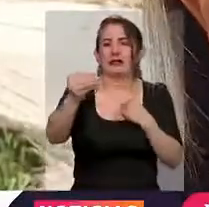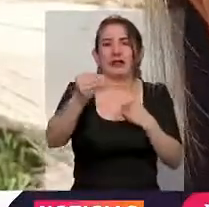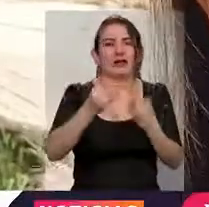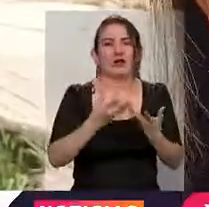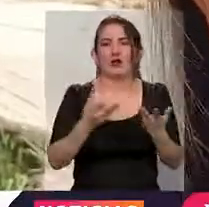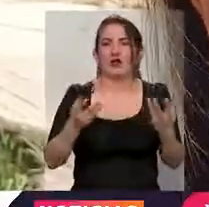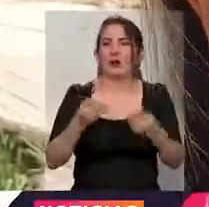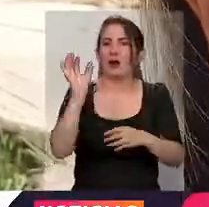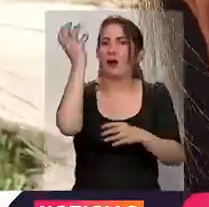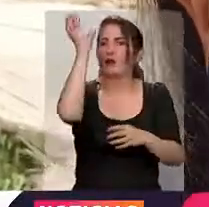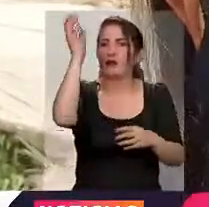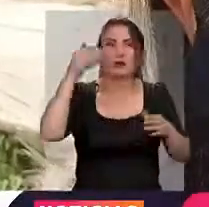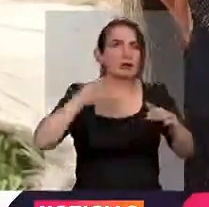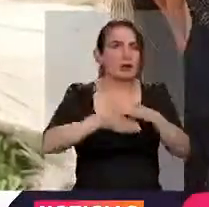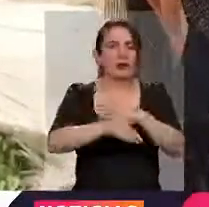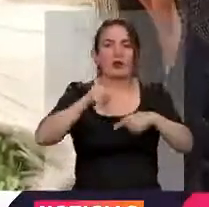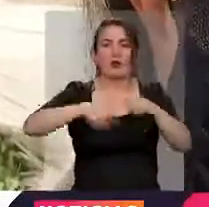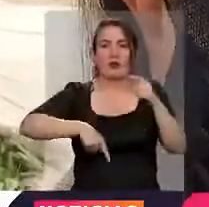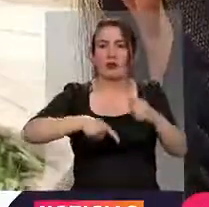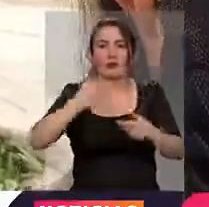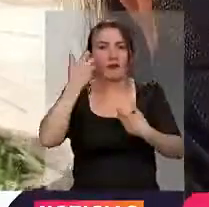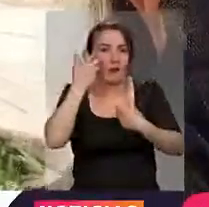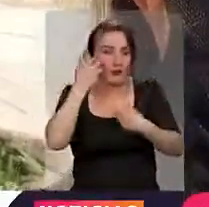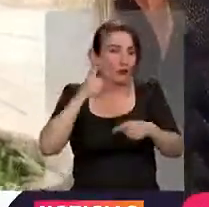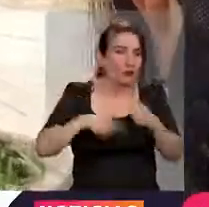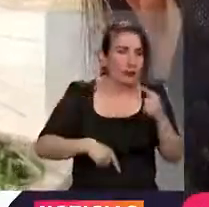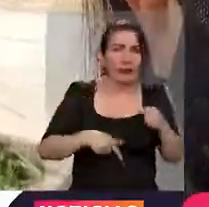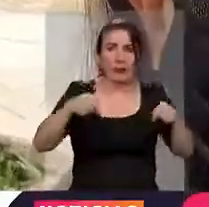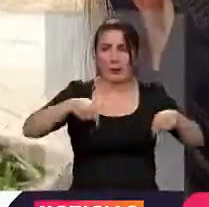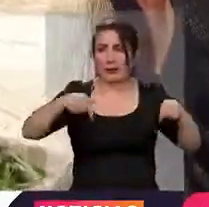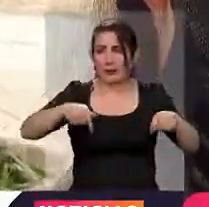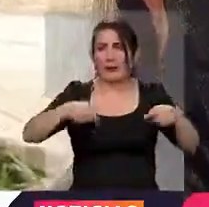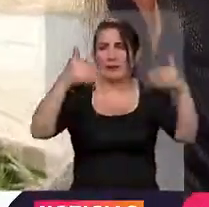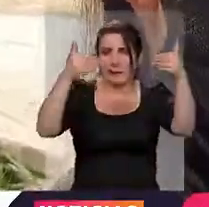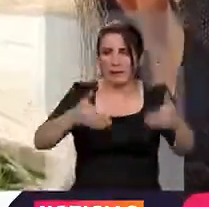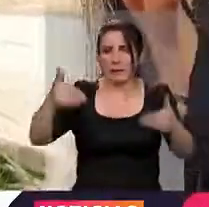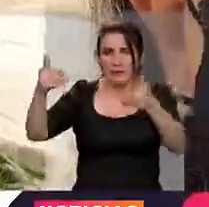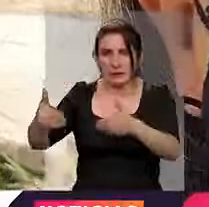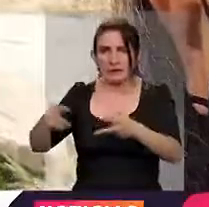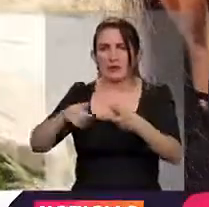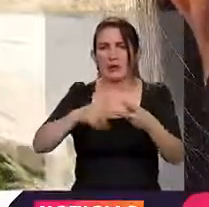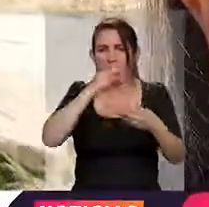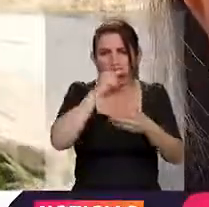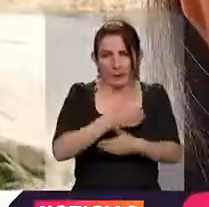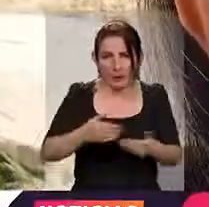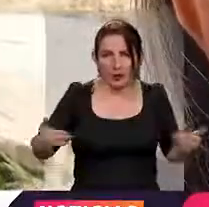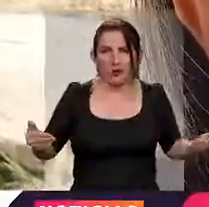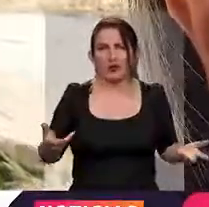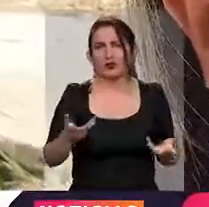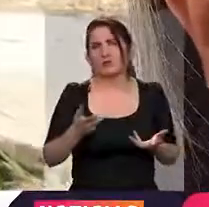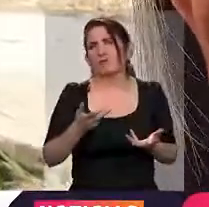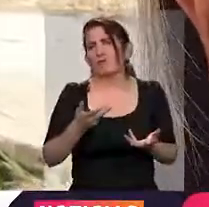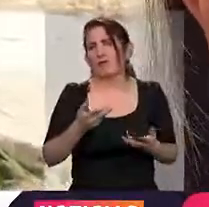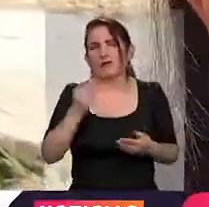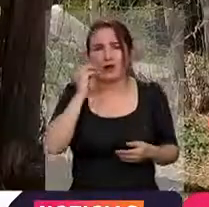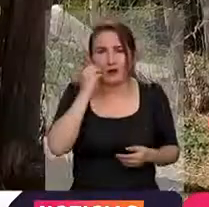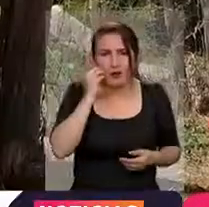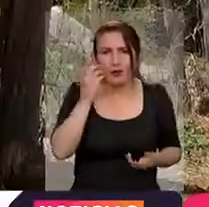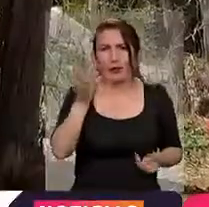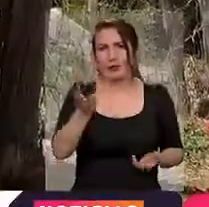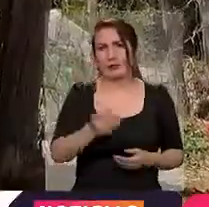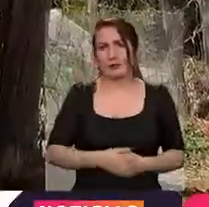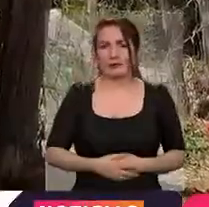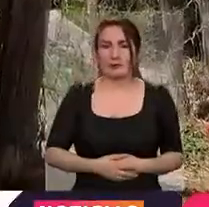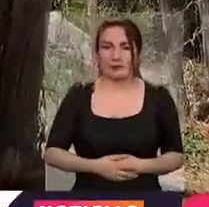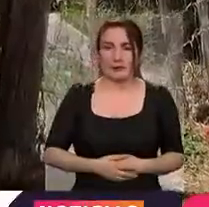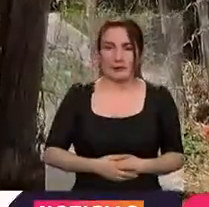que llegara una ambulancia o salir con un enfermo. Aquí tenemos discapacitados, tenemos niños, tenemos abuelos. Por